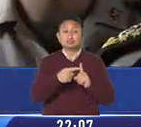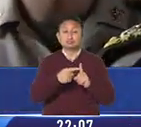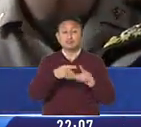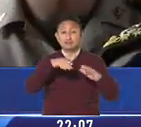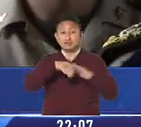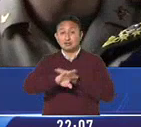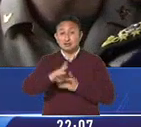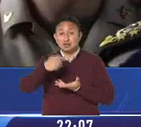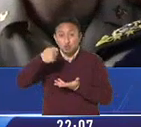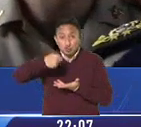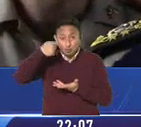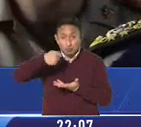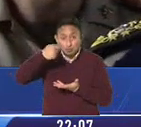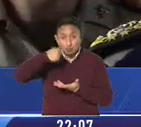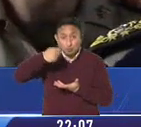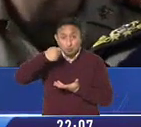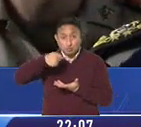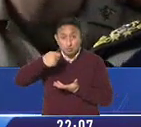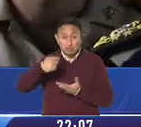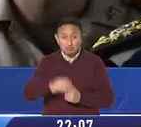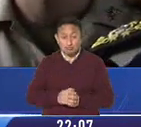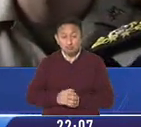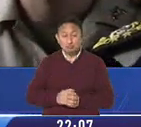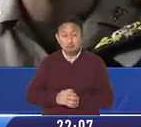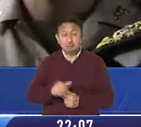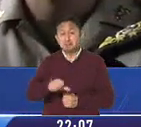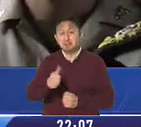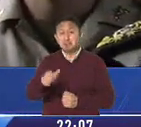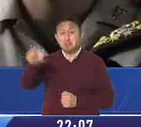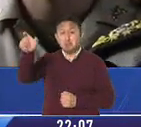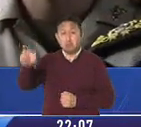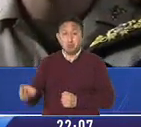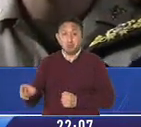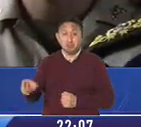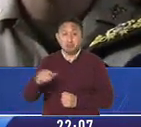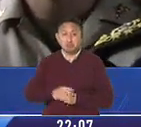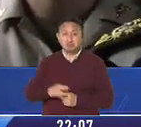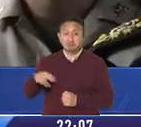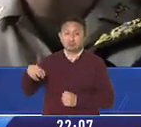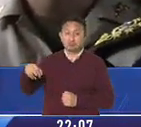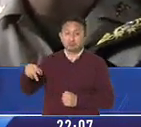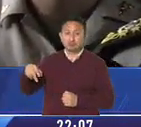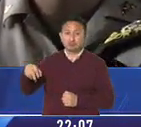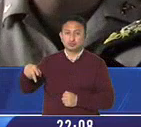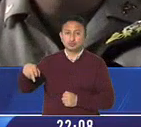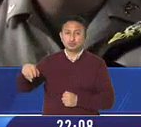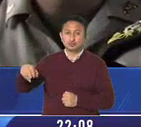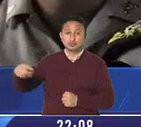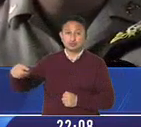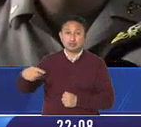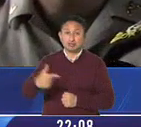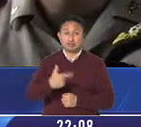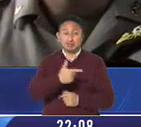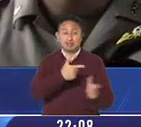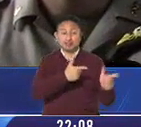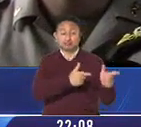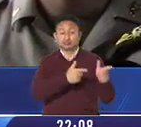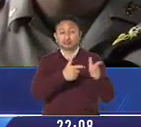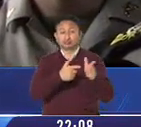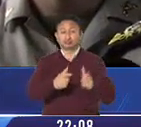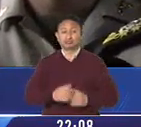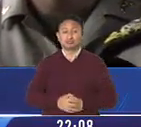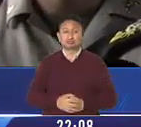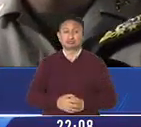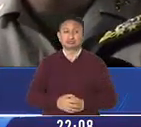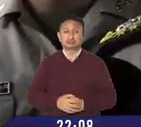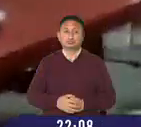alimentándose en el lugar, en la parte exterior, y una persona que llegó caminando, realizó los disparos a las personas que se encontraban